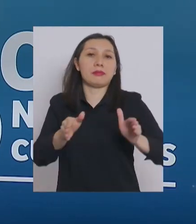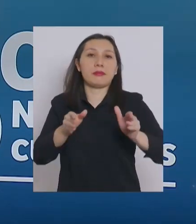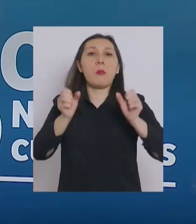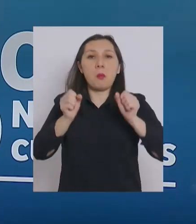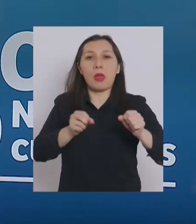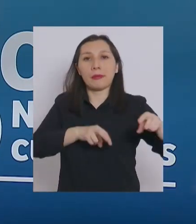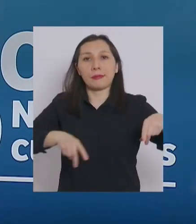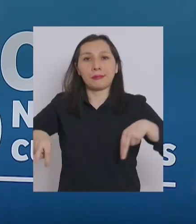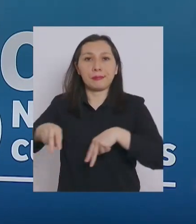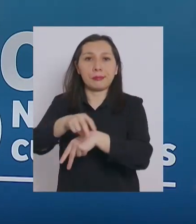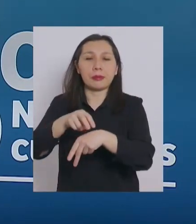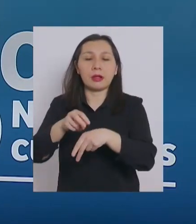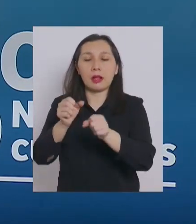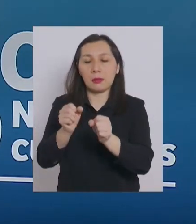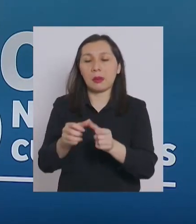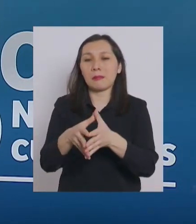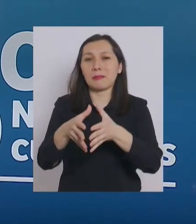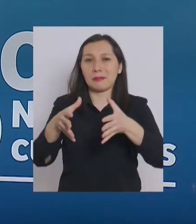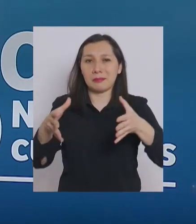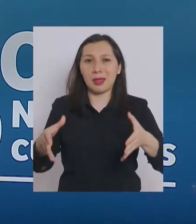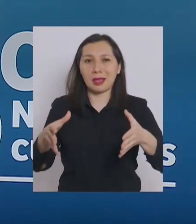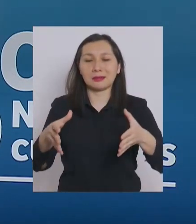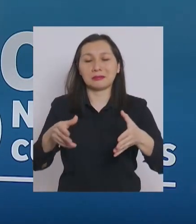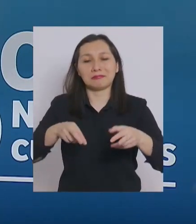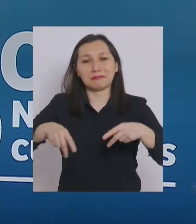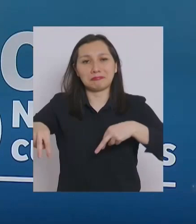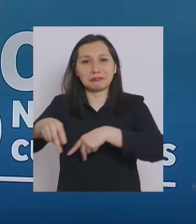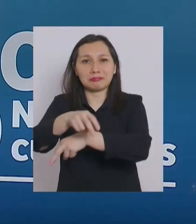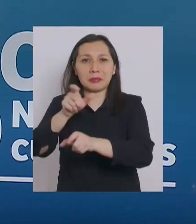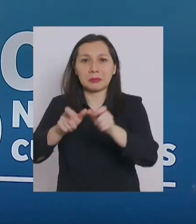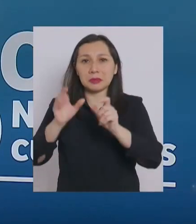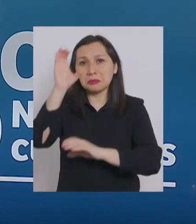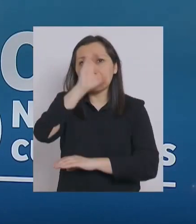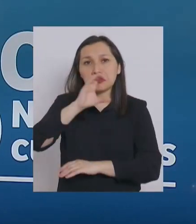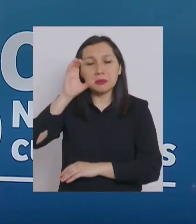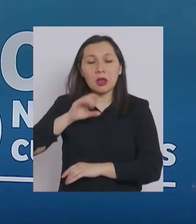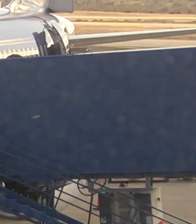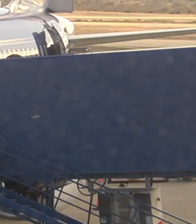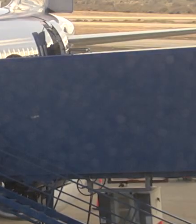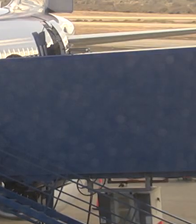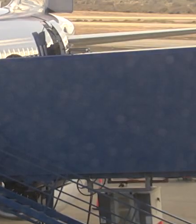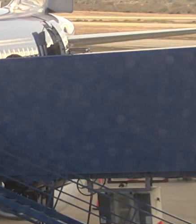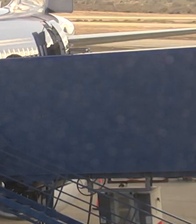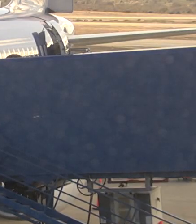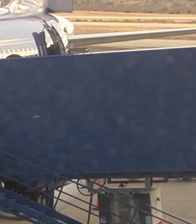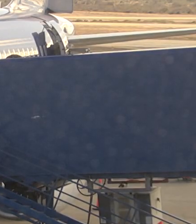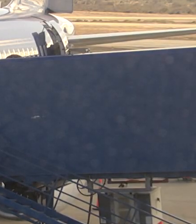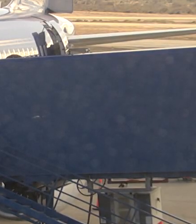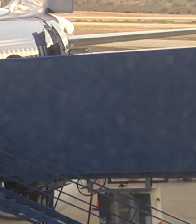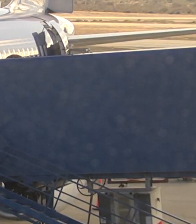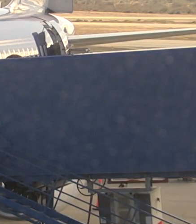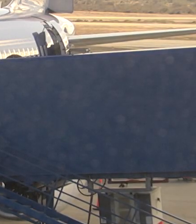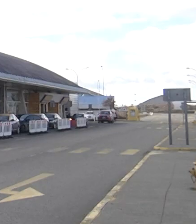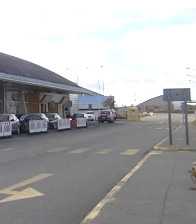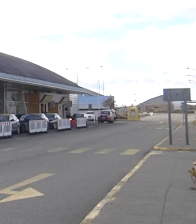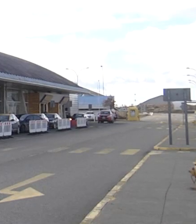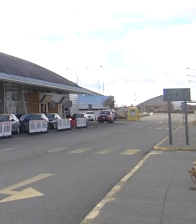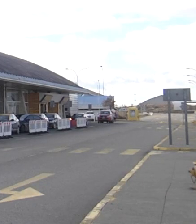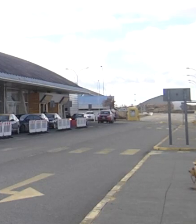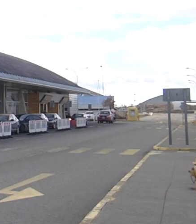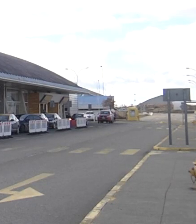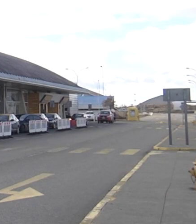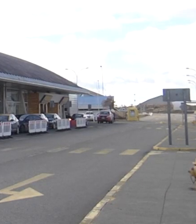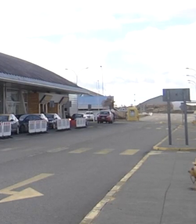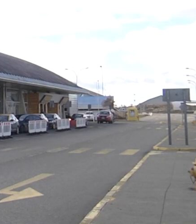podemos tener una mayor movilidad para nuestros turistas cosa que es muy importante hasta ahora la apertura de turistas les